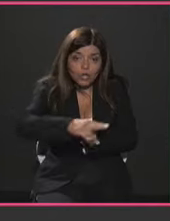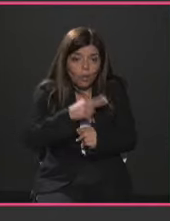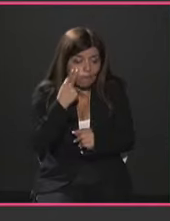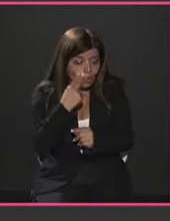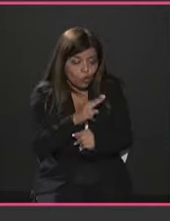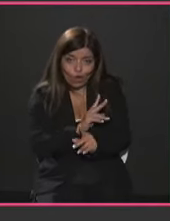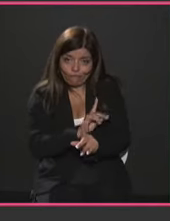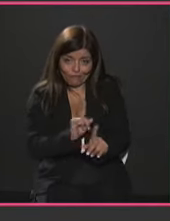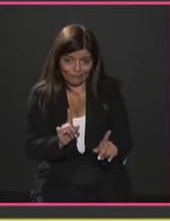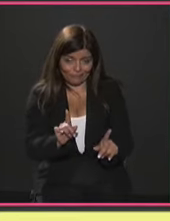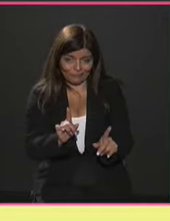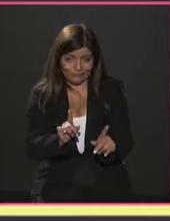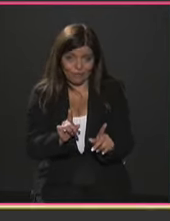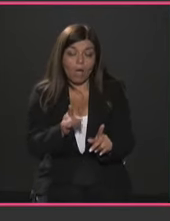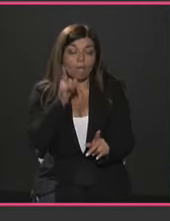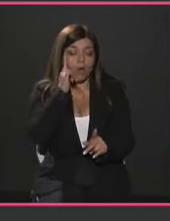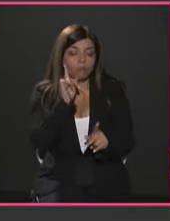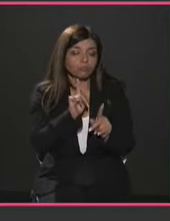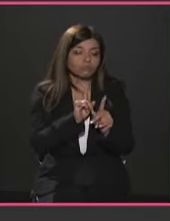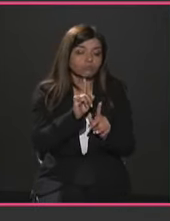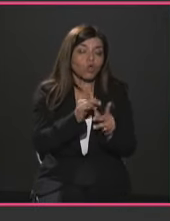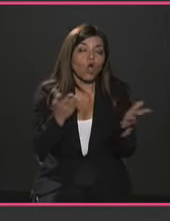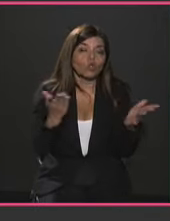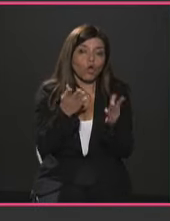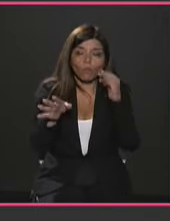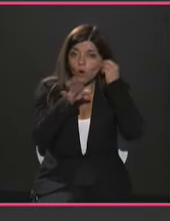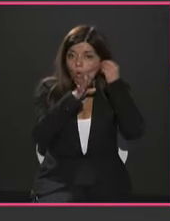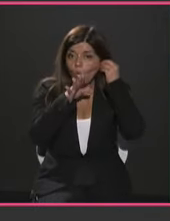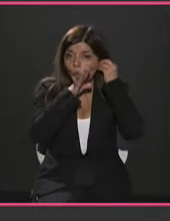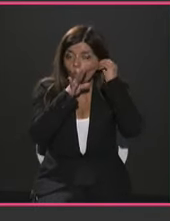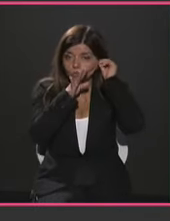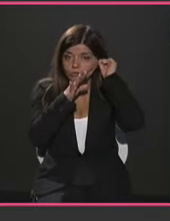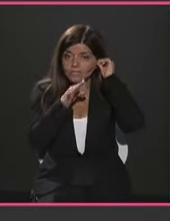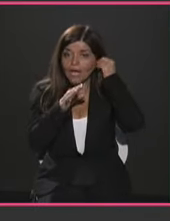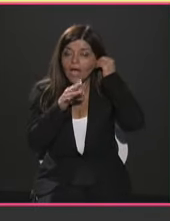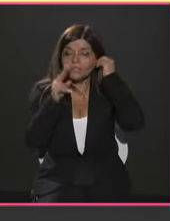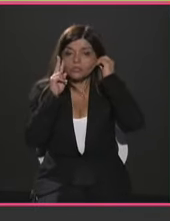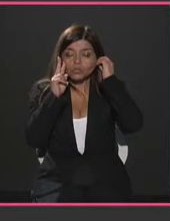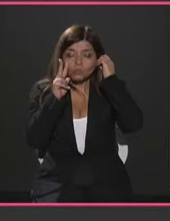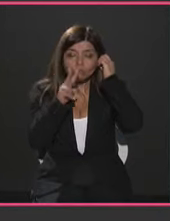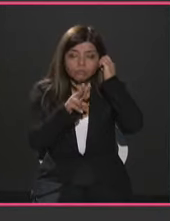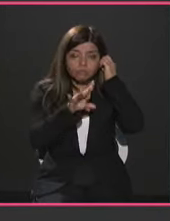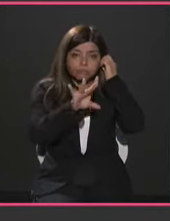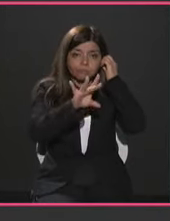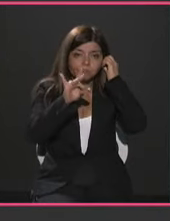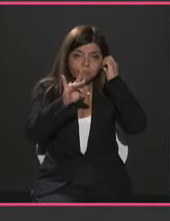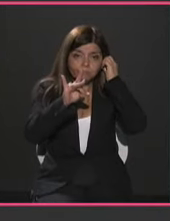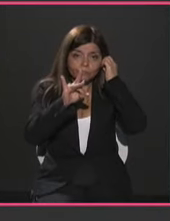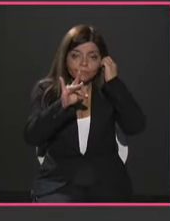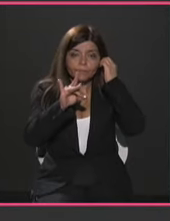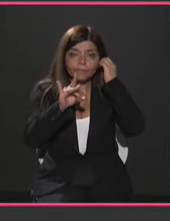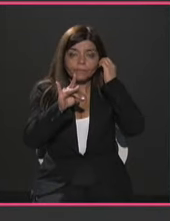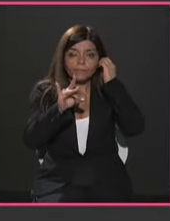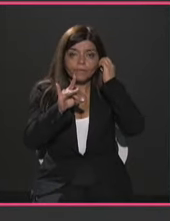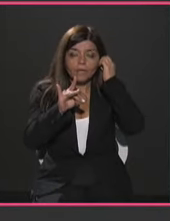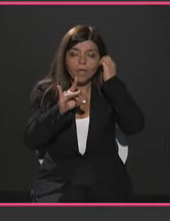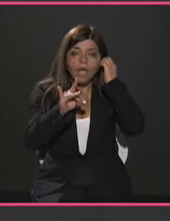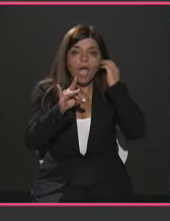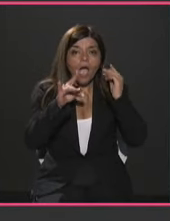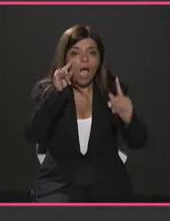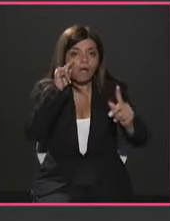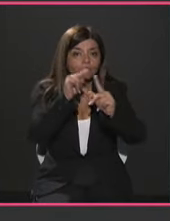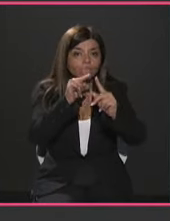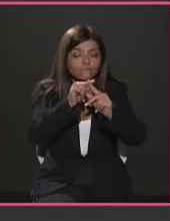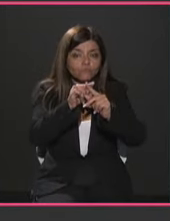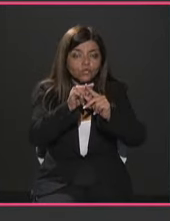no los ve vemos Pero podemos medirlos usando los enfoques dinámicos Y